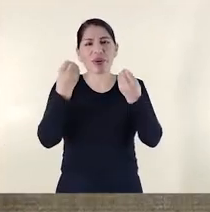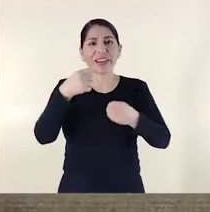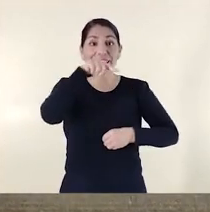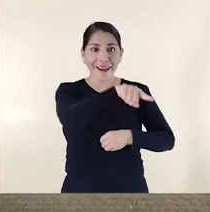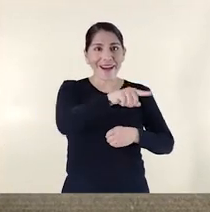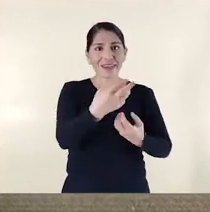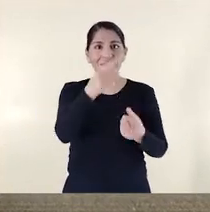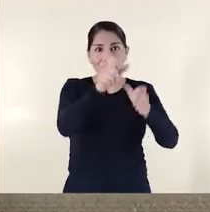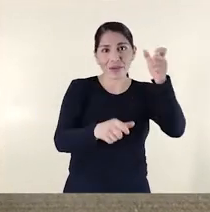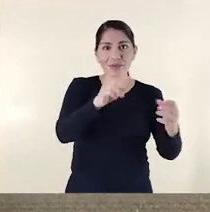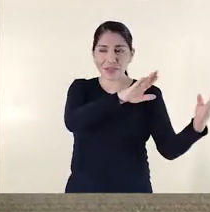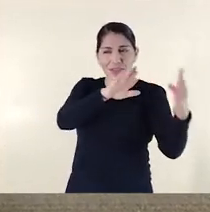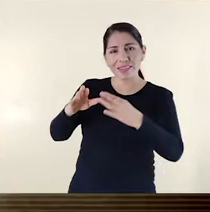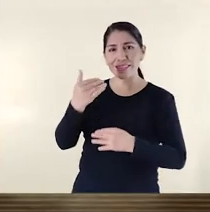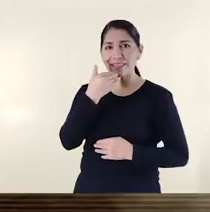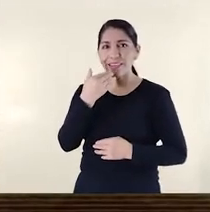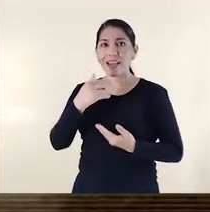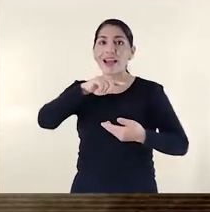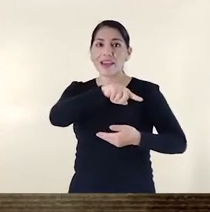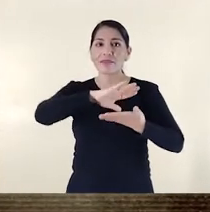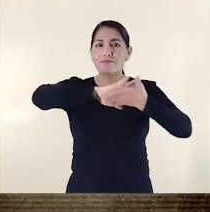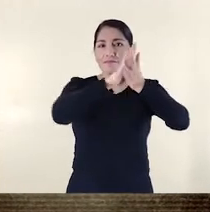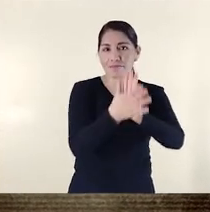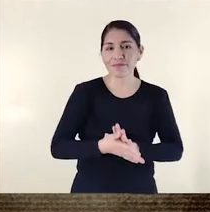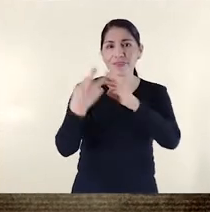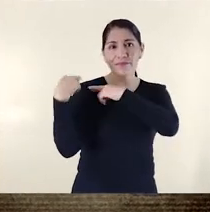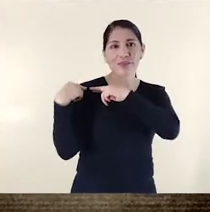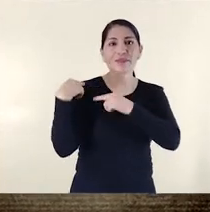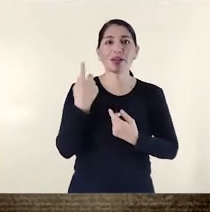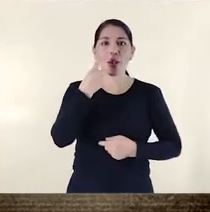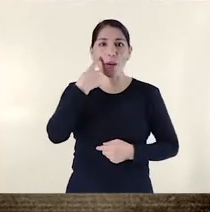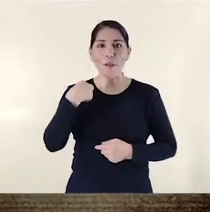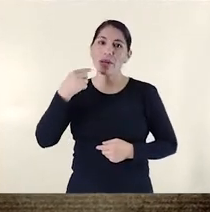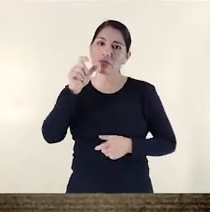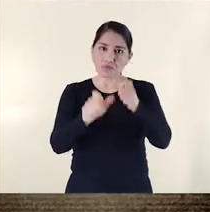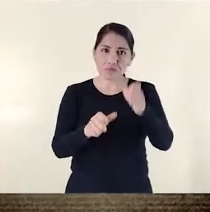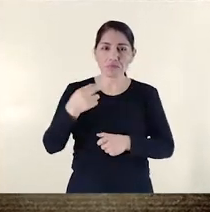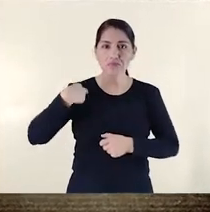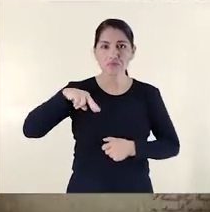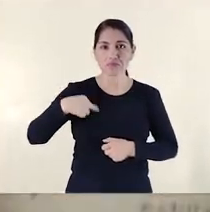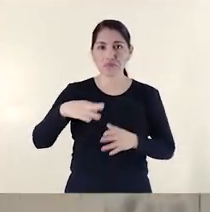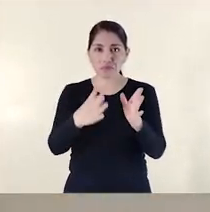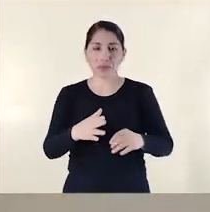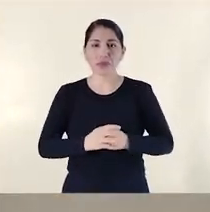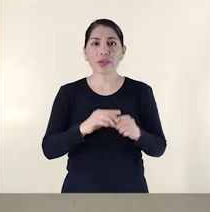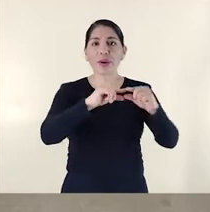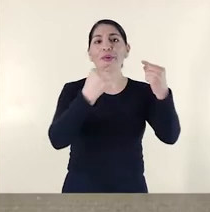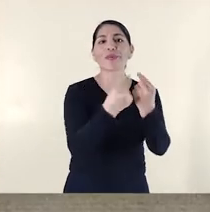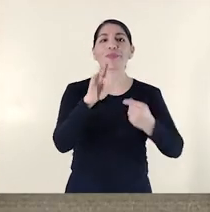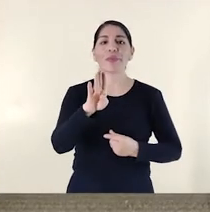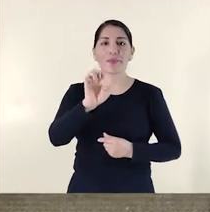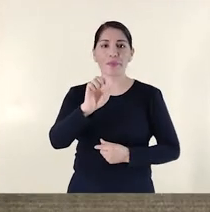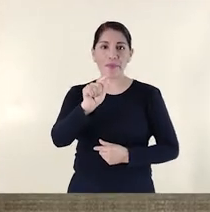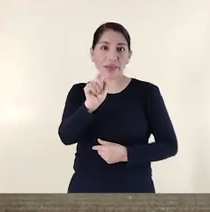atención hospitalaria era un trabajo caritativo cuya labor la asumían los religiosos. En este caso, fue la Orden de los Betlemitas.